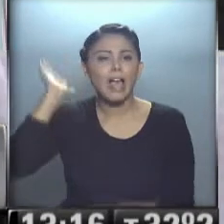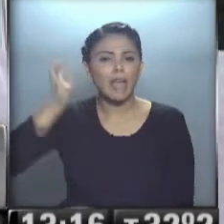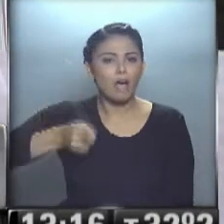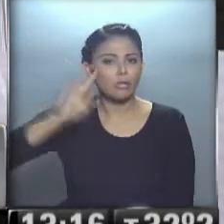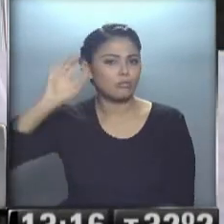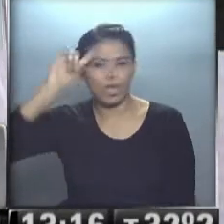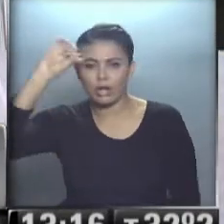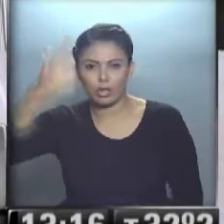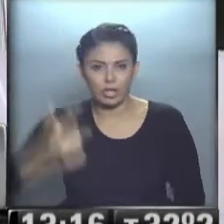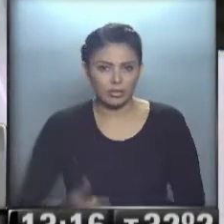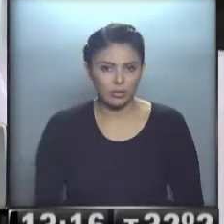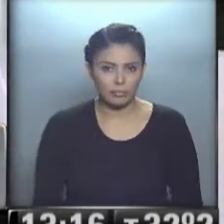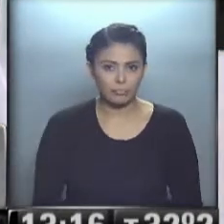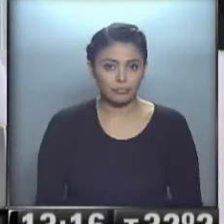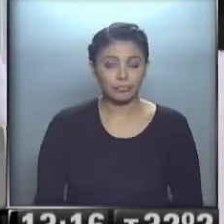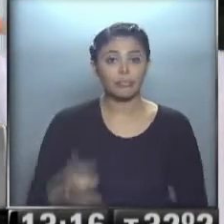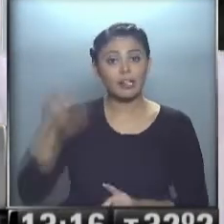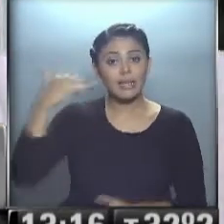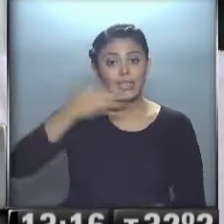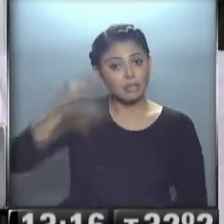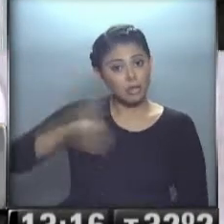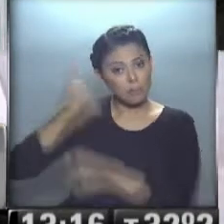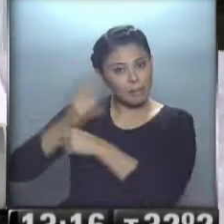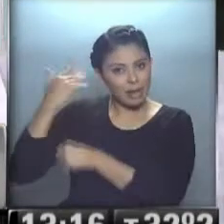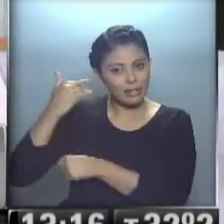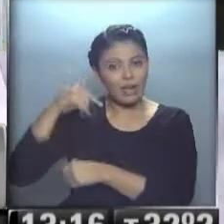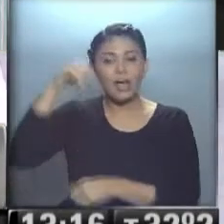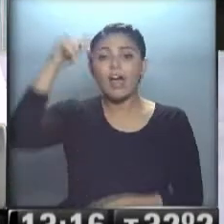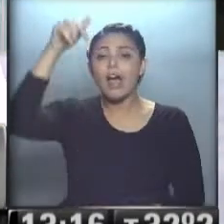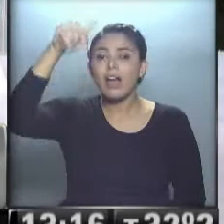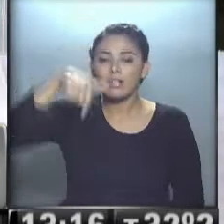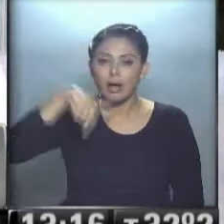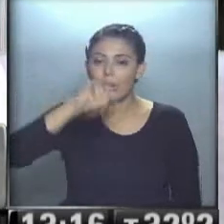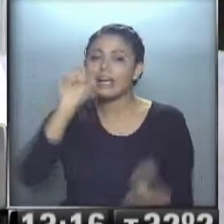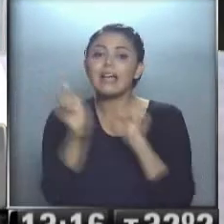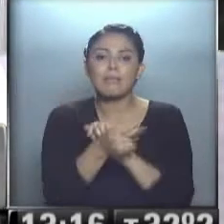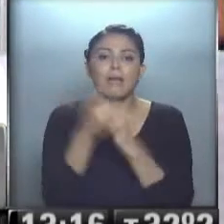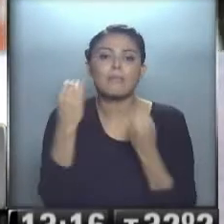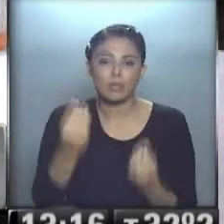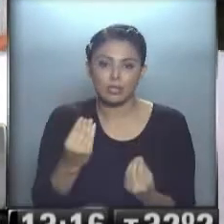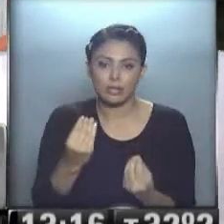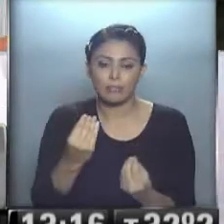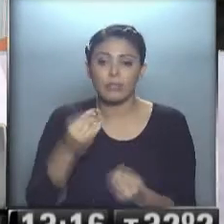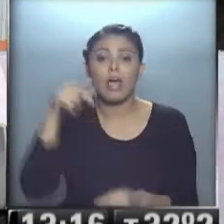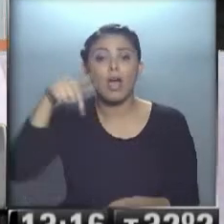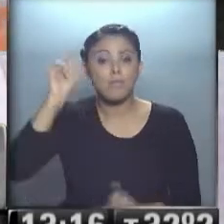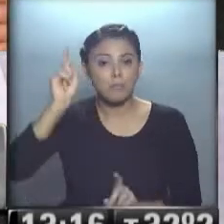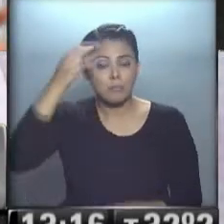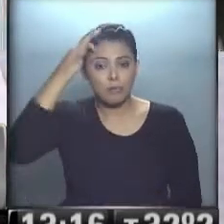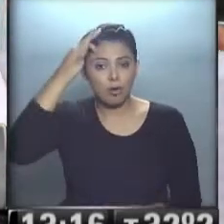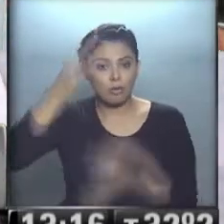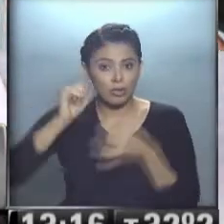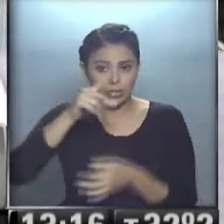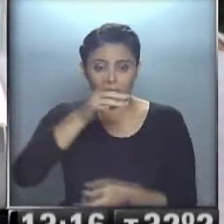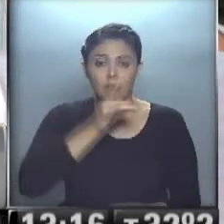este fallo de la corte lo que hace es dar vuelta un poco ese argumento primero y principal lo que dice incluso usando las palabras de aquel